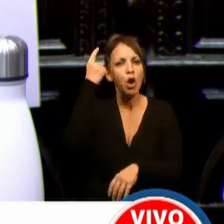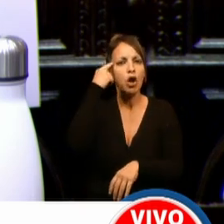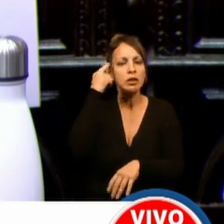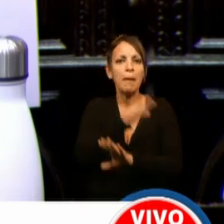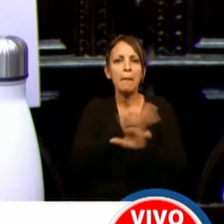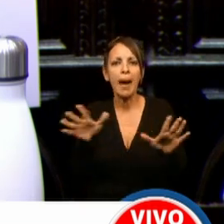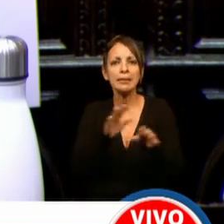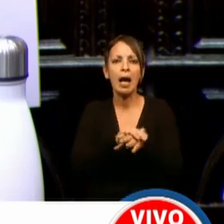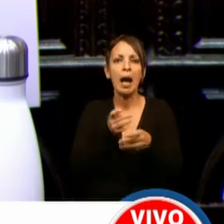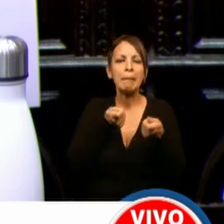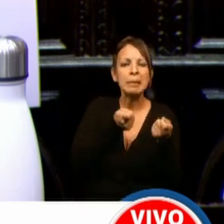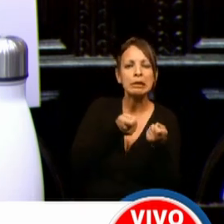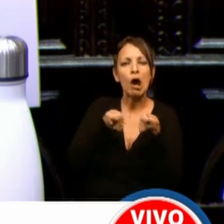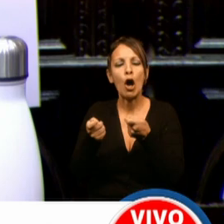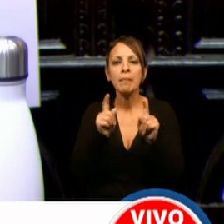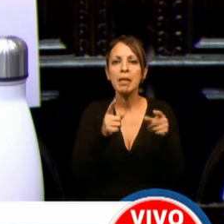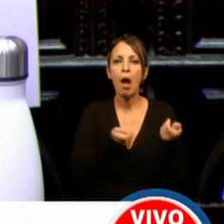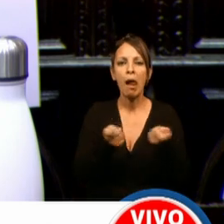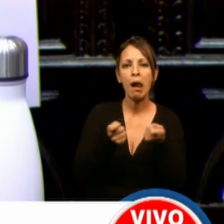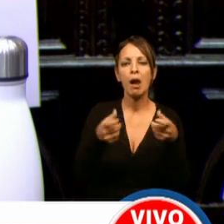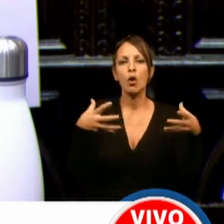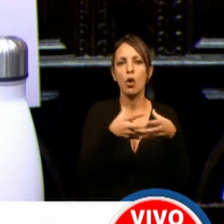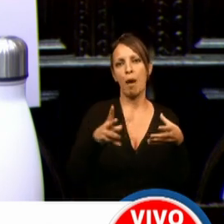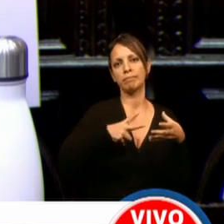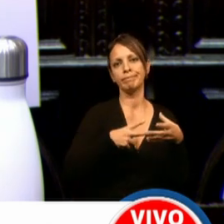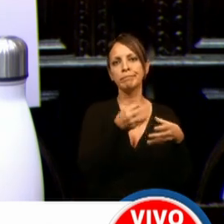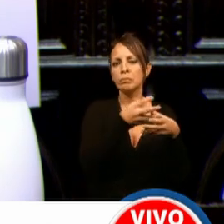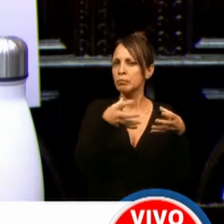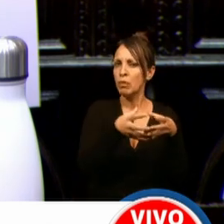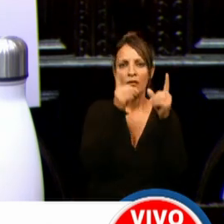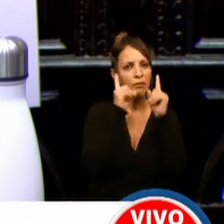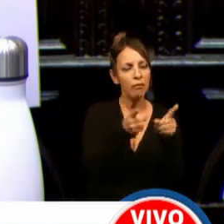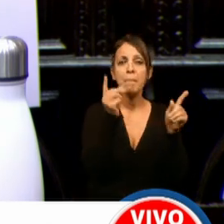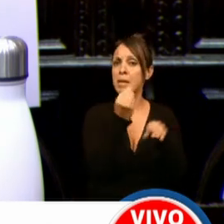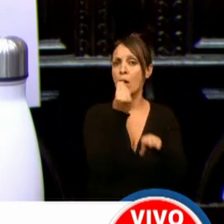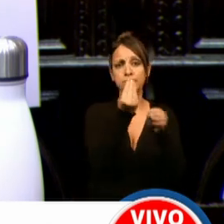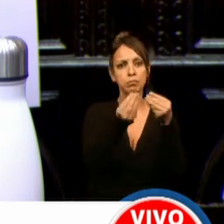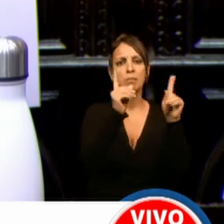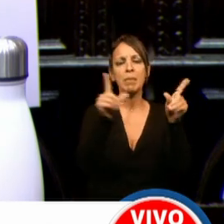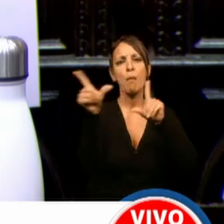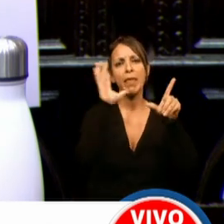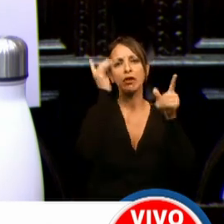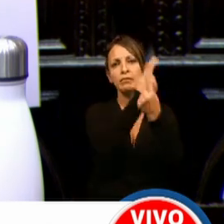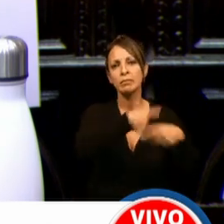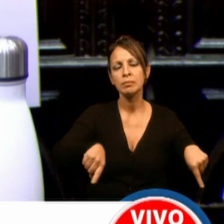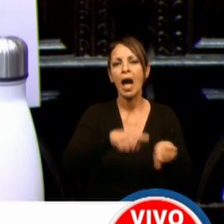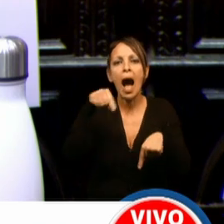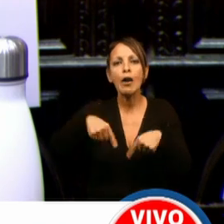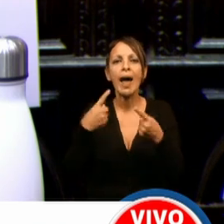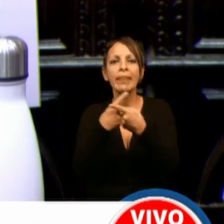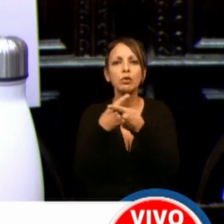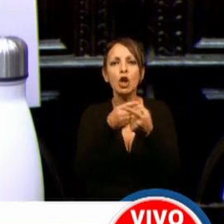de lado de las presiones posibles de esos grandes grupos de poder económico que están concentrados también en los medios de comunicación que no se está discutiendo